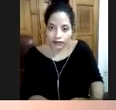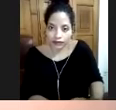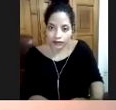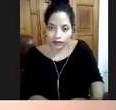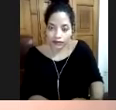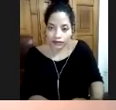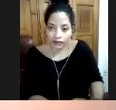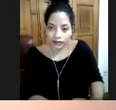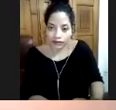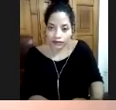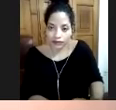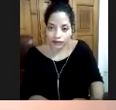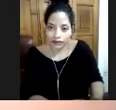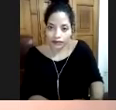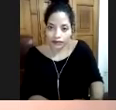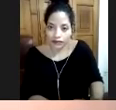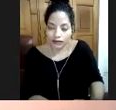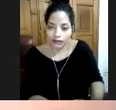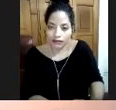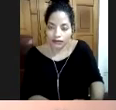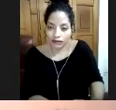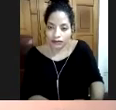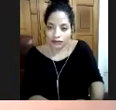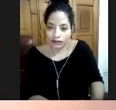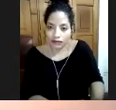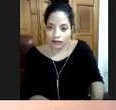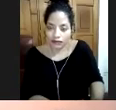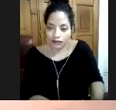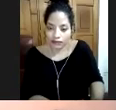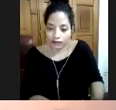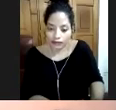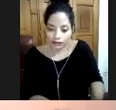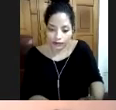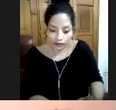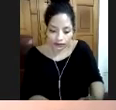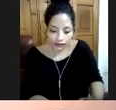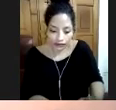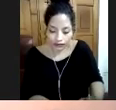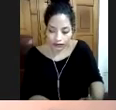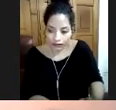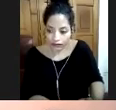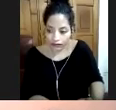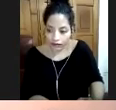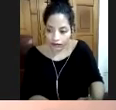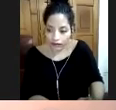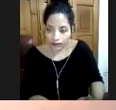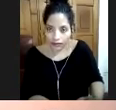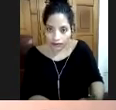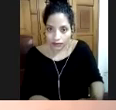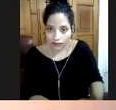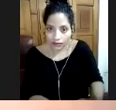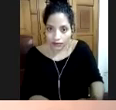esté velando por ellos. Entonces, tenemos que pensar como nación qué mecanismo vamos a